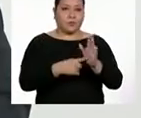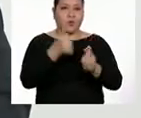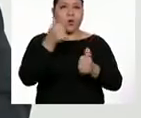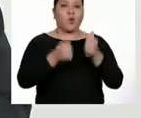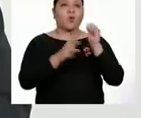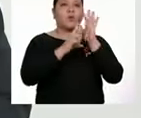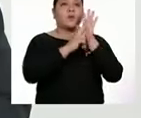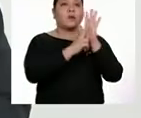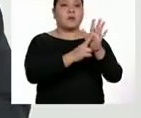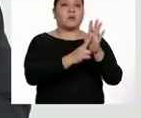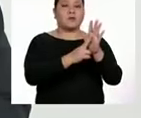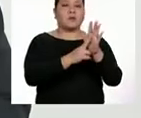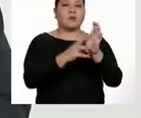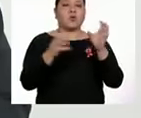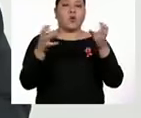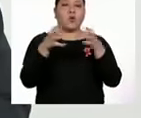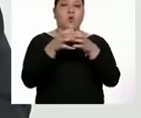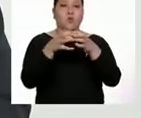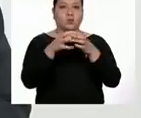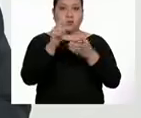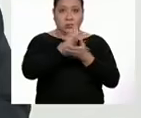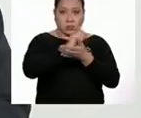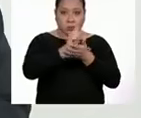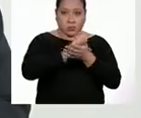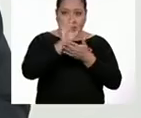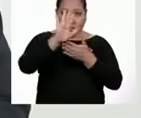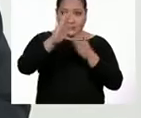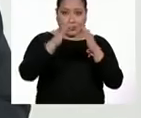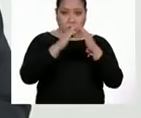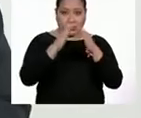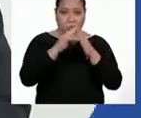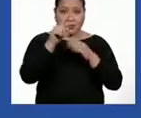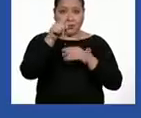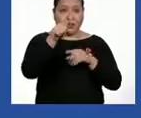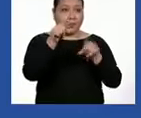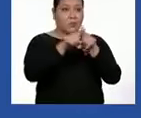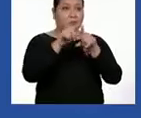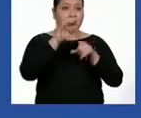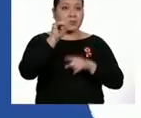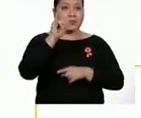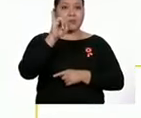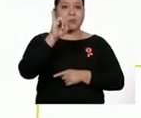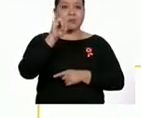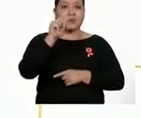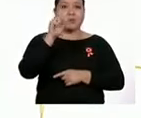su representación conjuntista. Tomen nota de esto en casa y tú también, Yaremis.